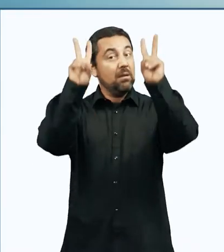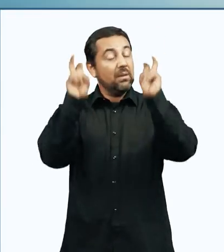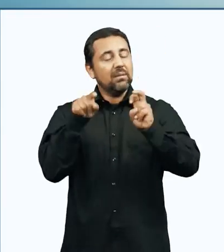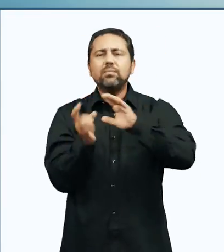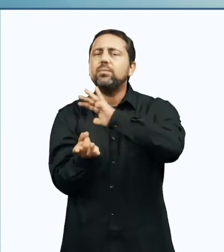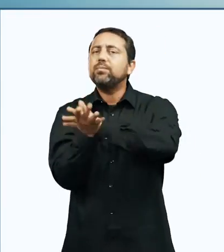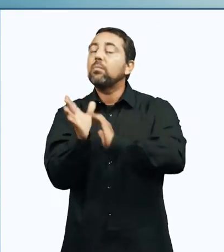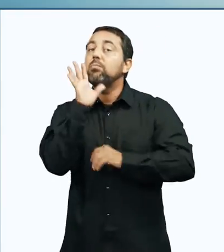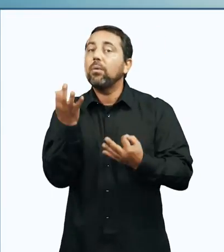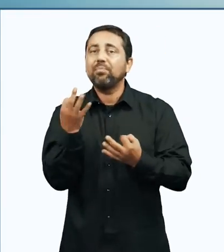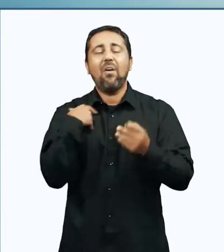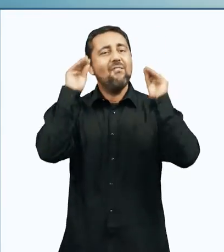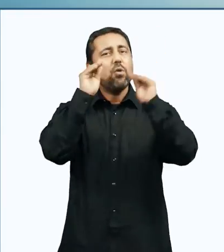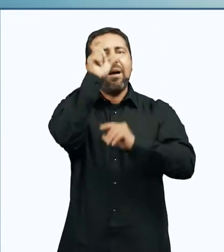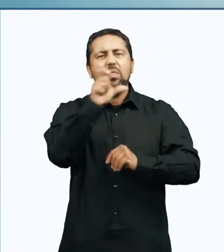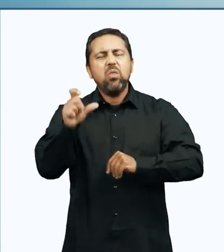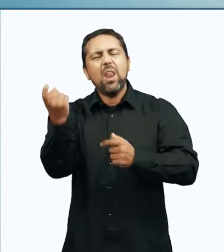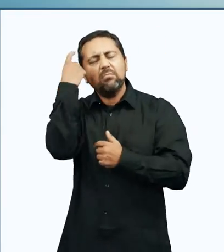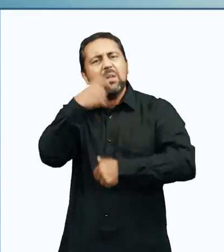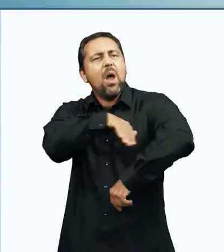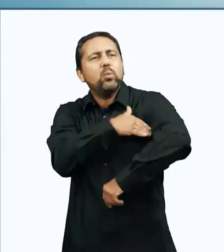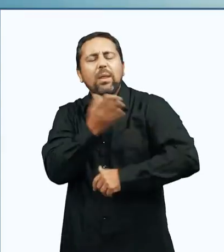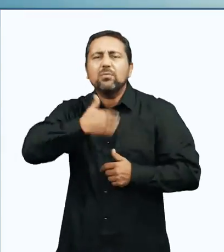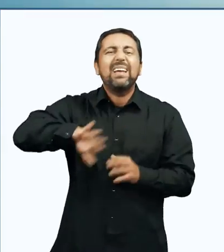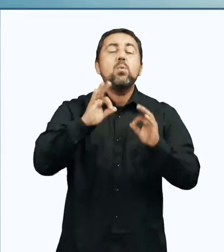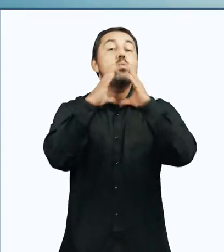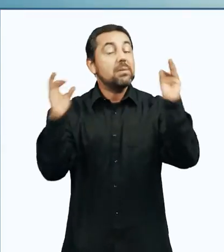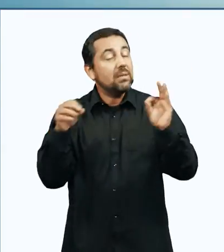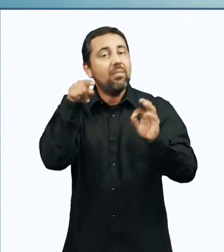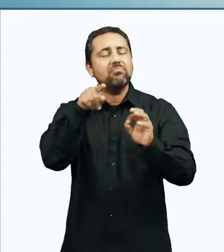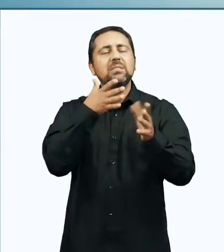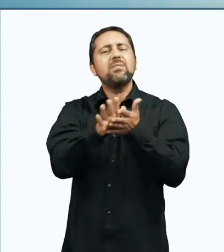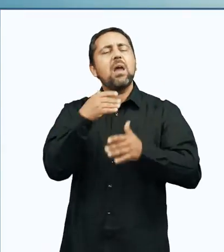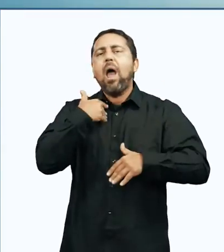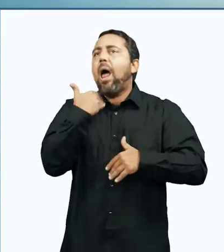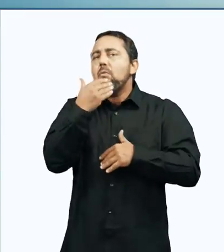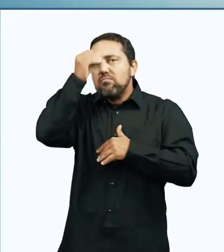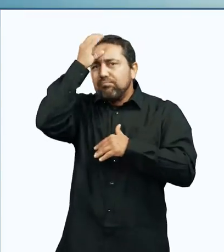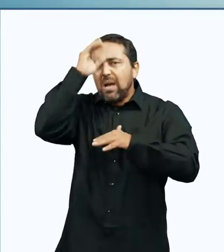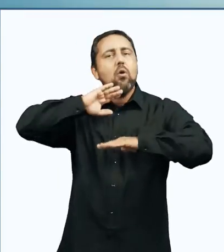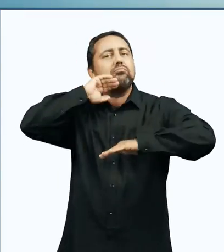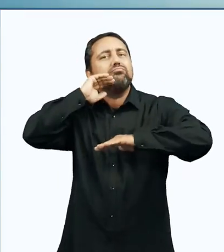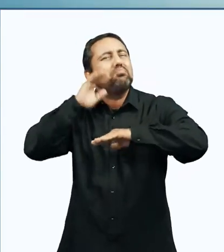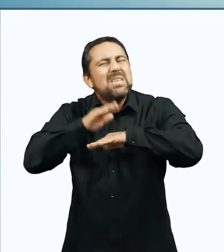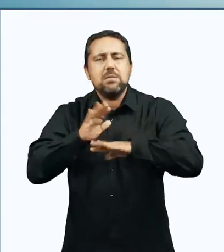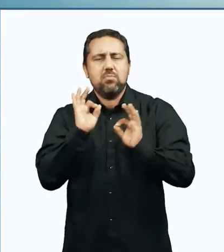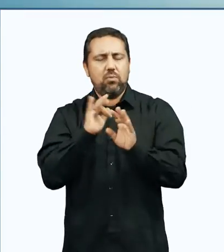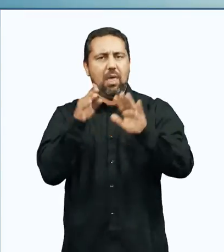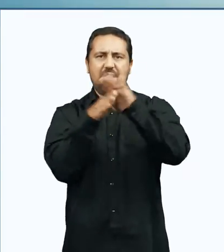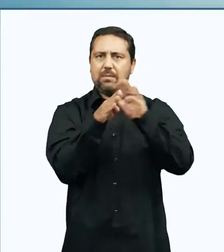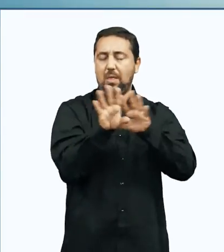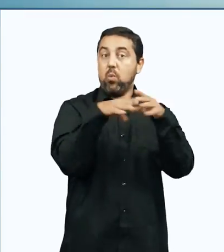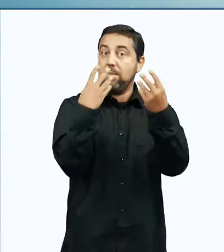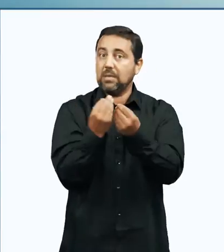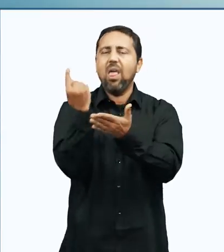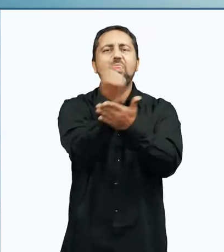esta materia nace a fin de incluir en la formación de todos los estudiantes universitarios unos conocimientos mínimos acerca de los conceptos